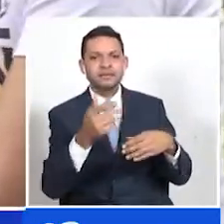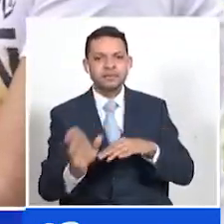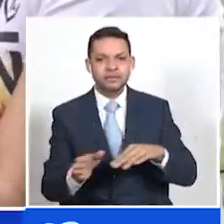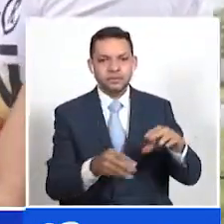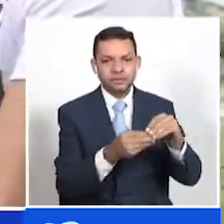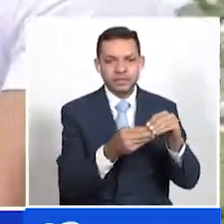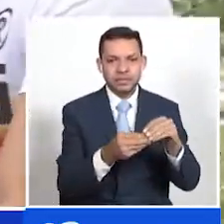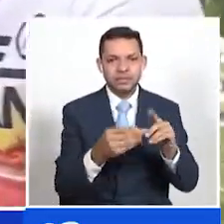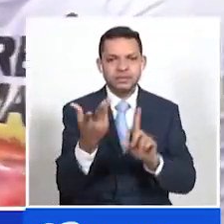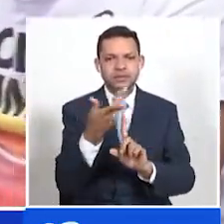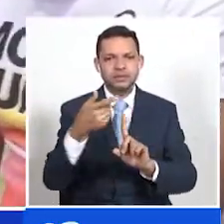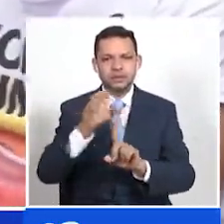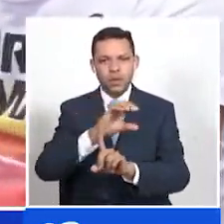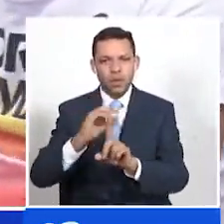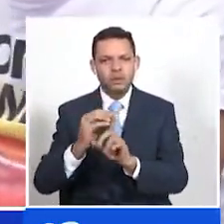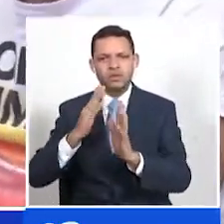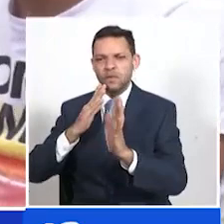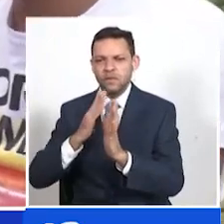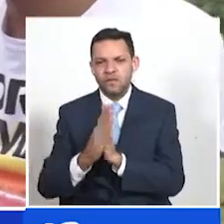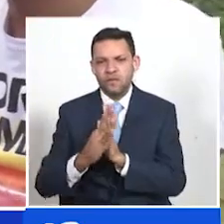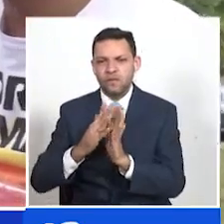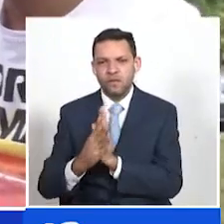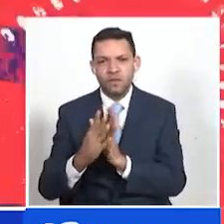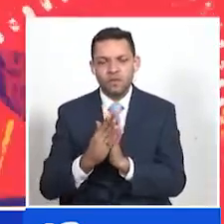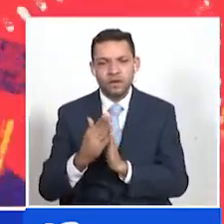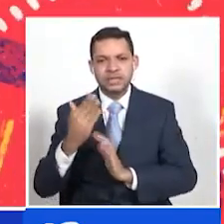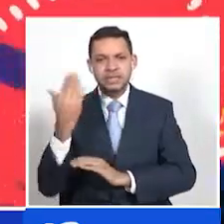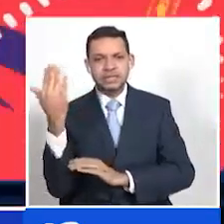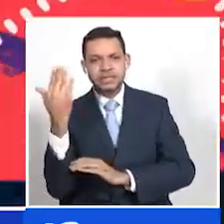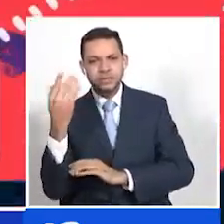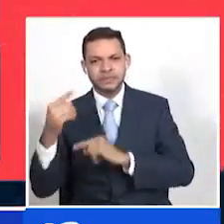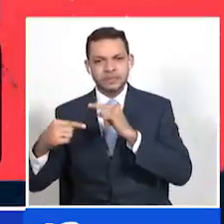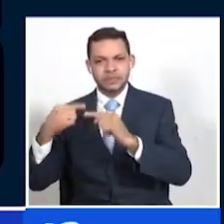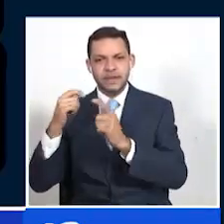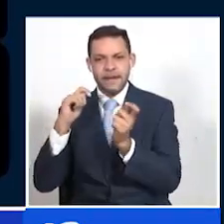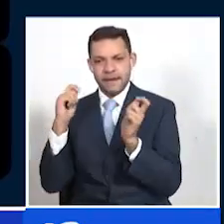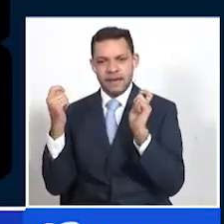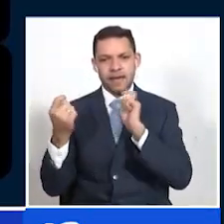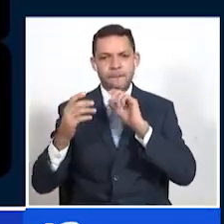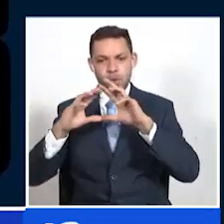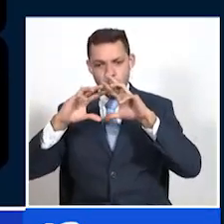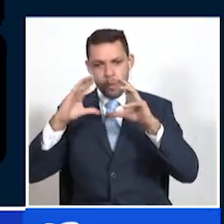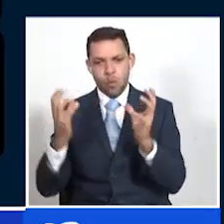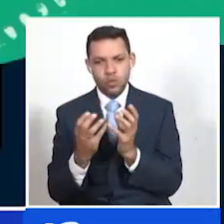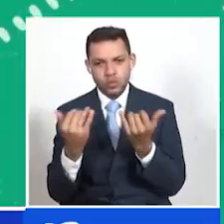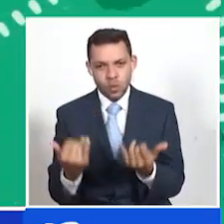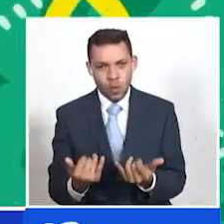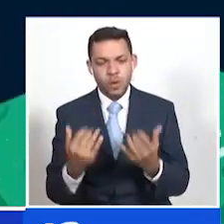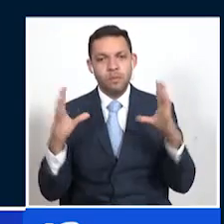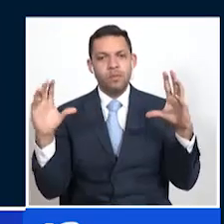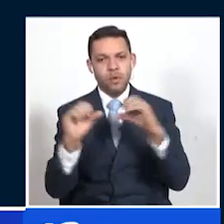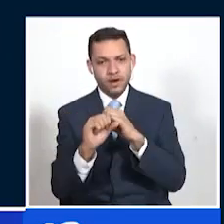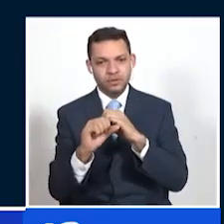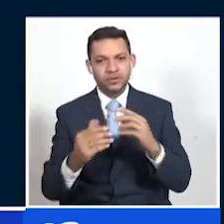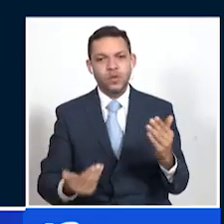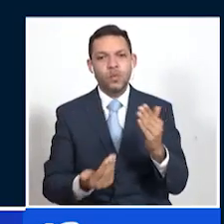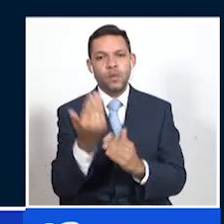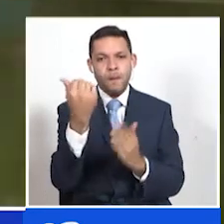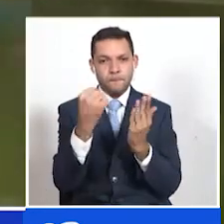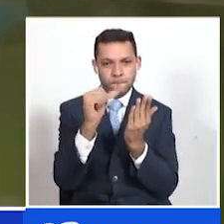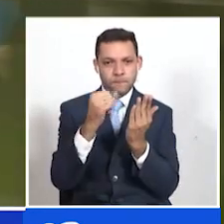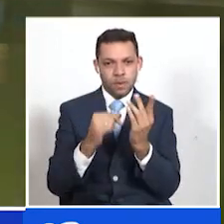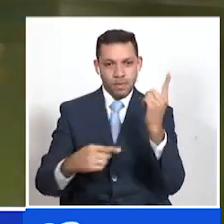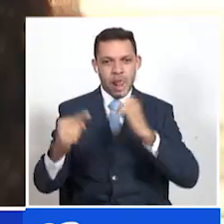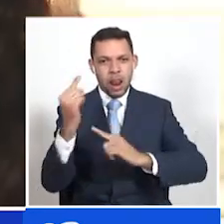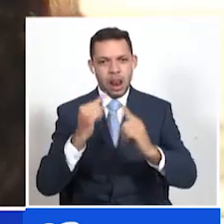Y en Cinestrés, información de la serie documental Cambiando el Mundo, que se estrena hoy por el canal Telecafé. Todos